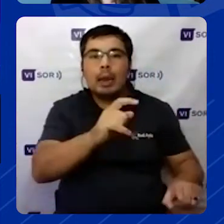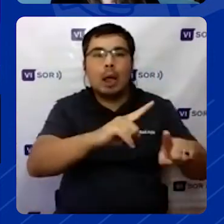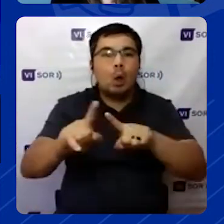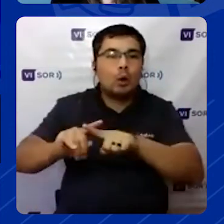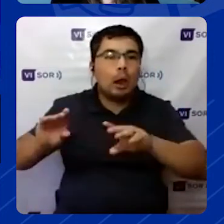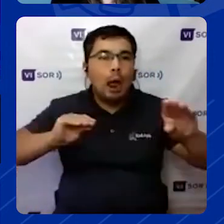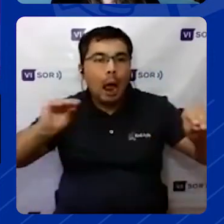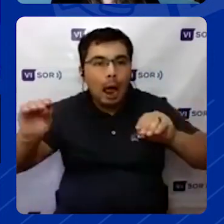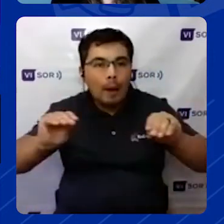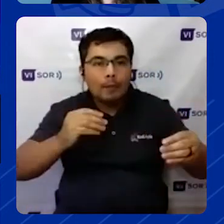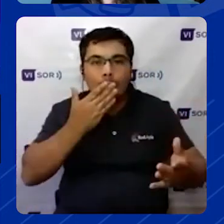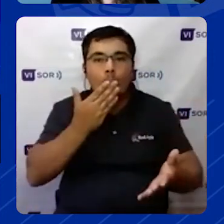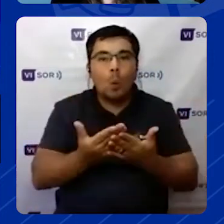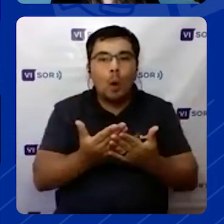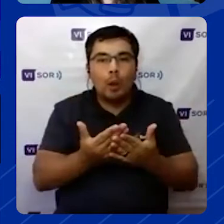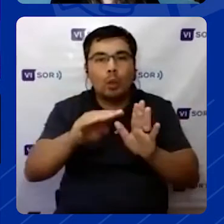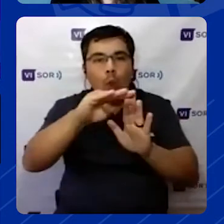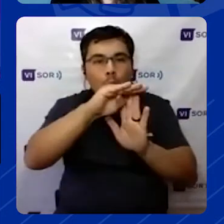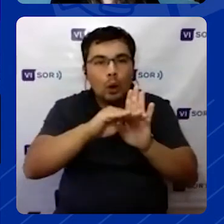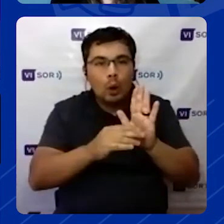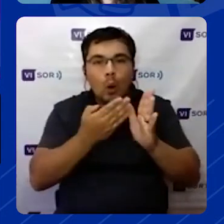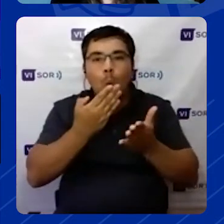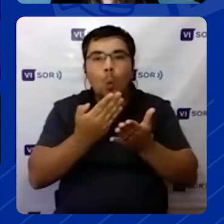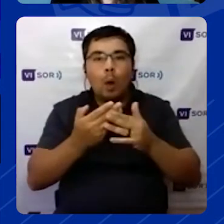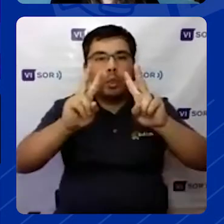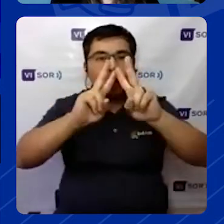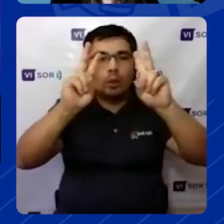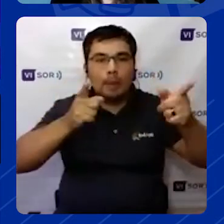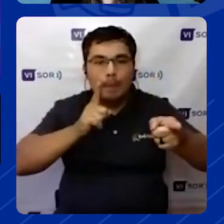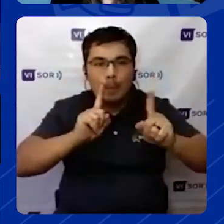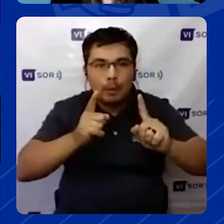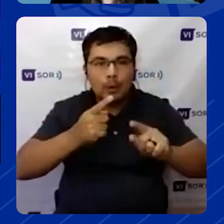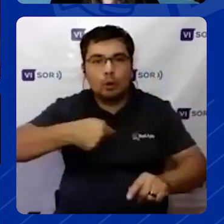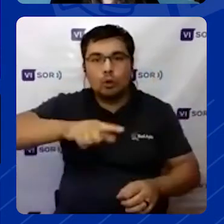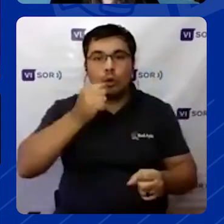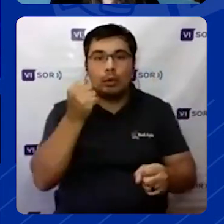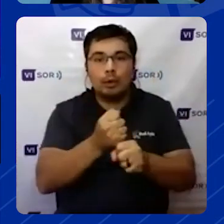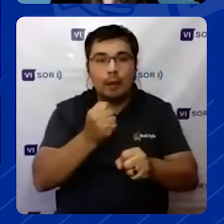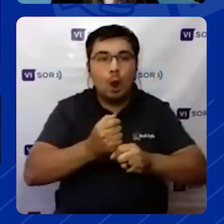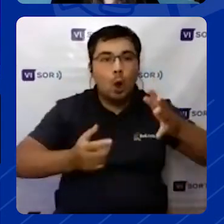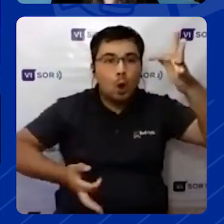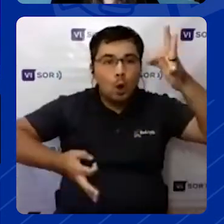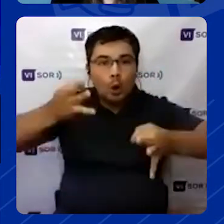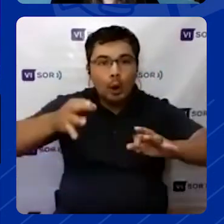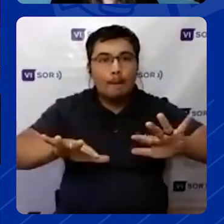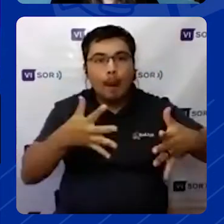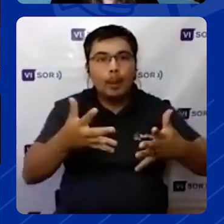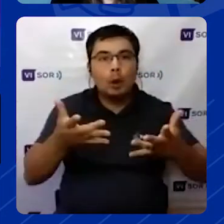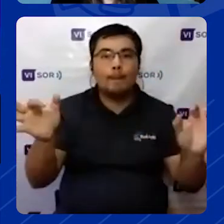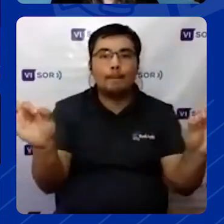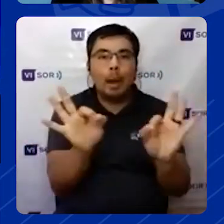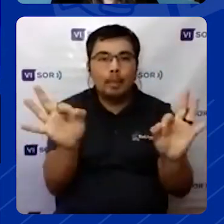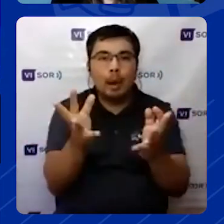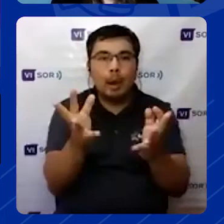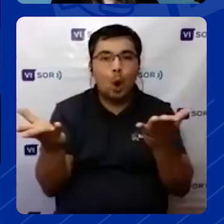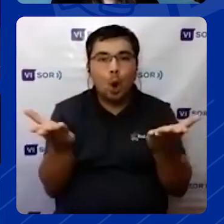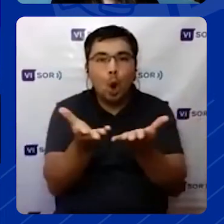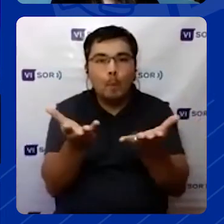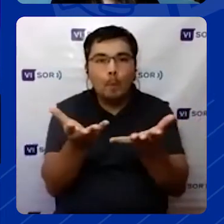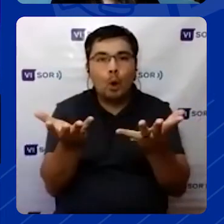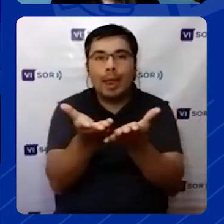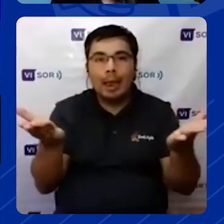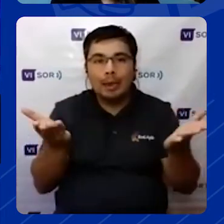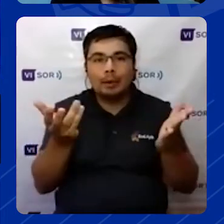salía la lista, cuando era el examen. Hemos trabajado con el tribunal para explicarles cómo debían redactar las preguntas de manera más